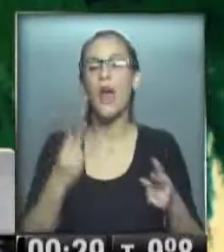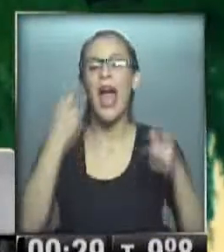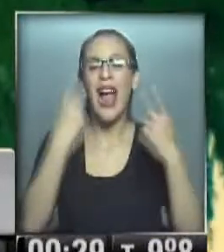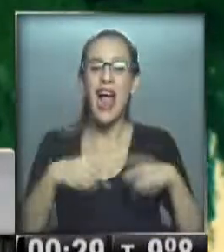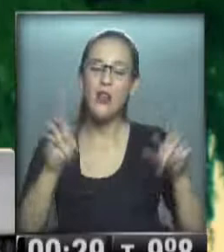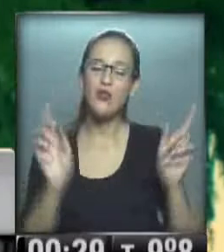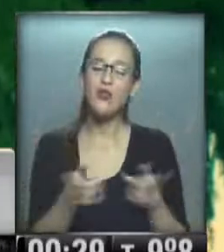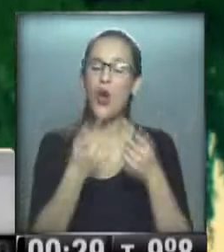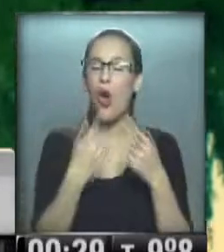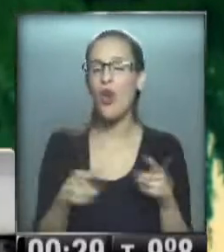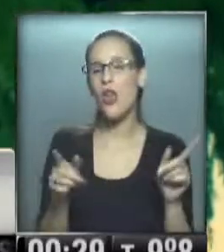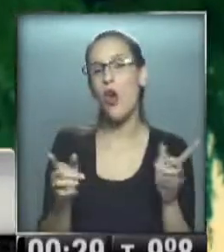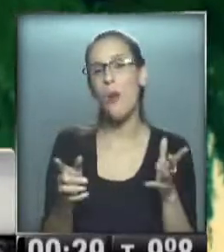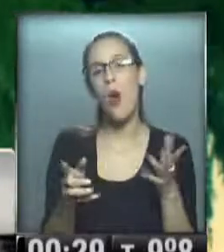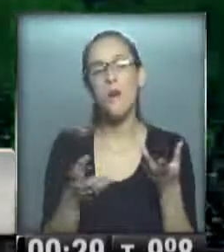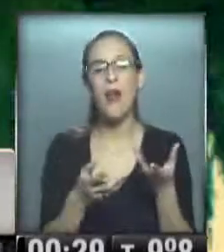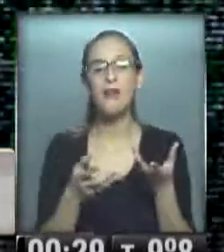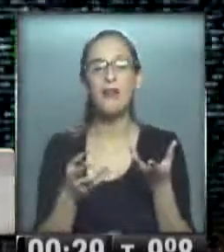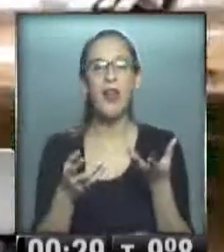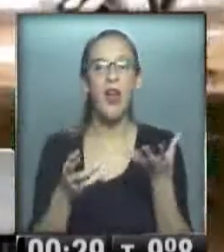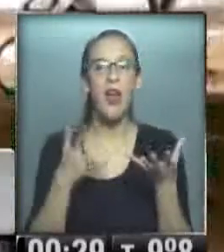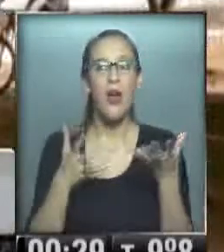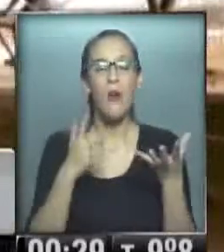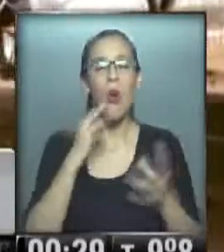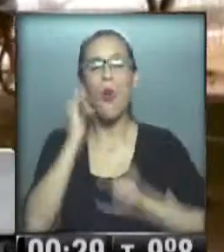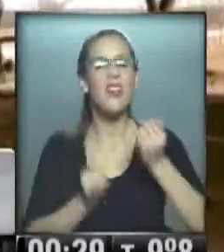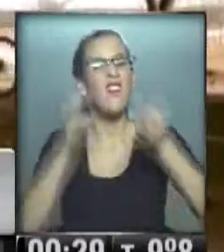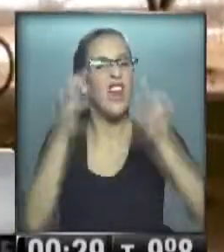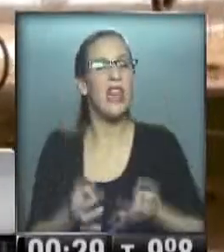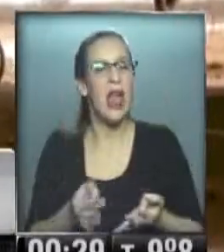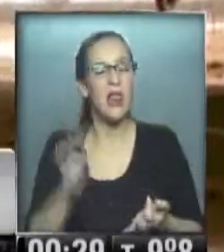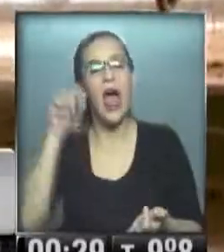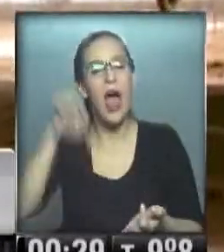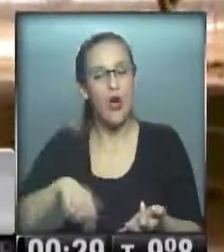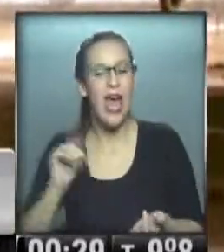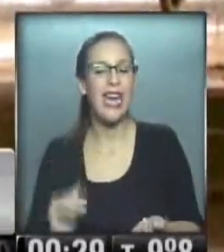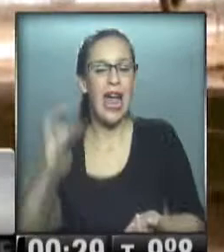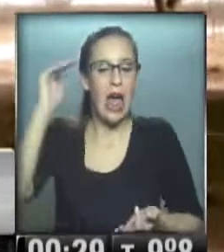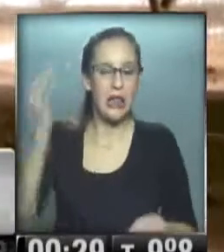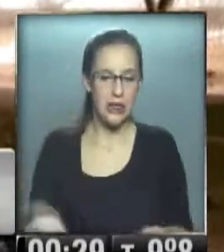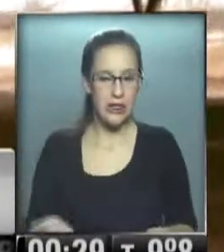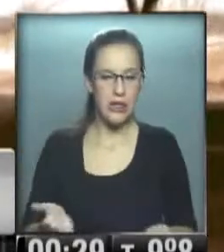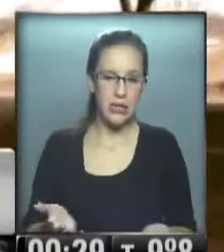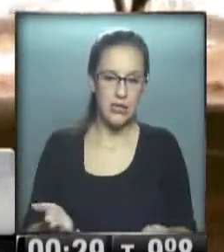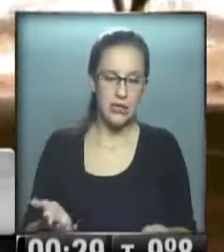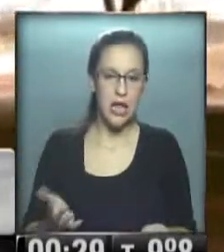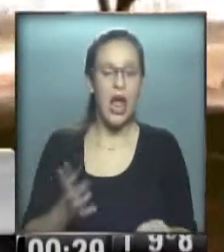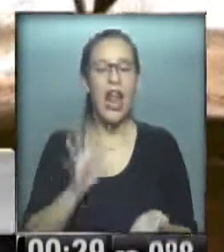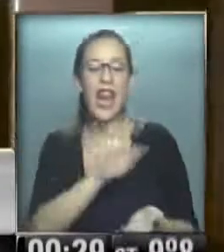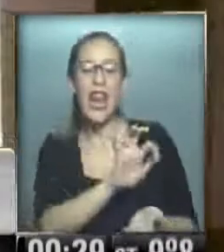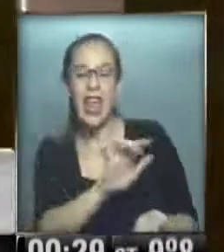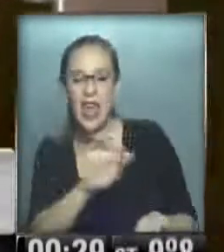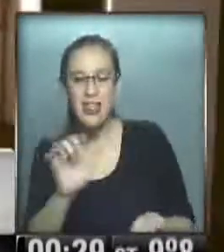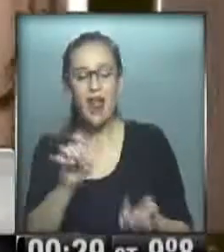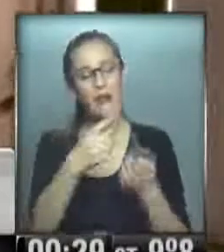un poco más transparentes a todas las demás tal vez por porque estamos un poco más grandes dicen cuarto disco las letras fueron